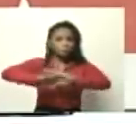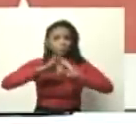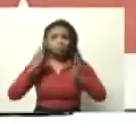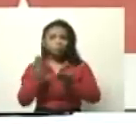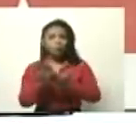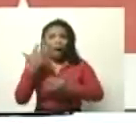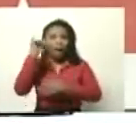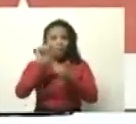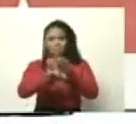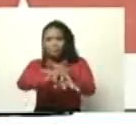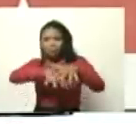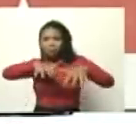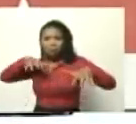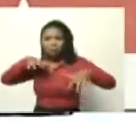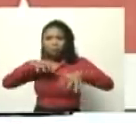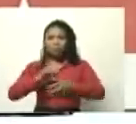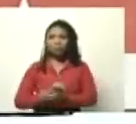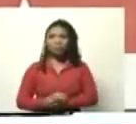hay mayor